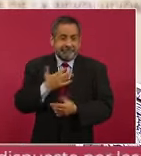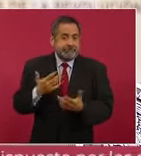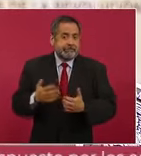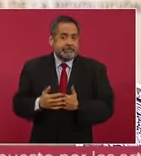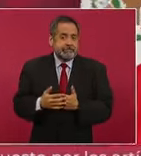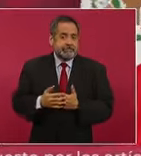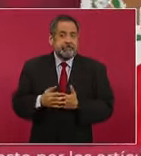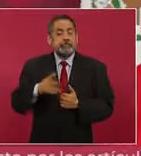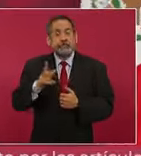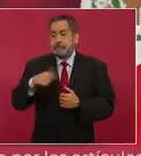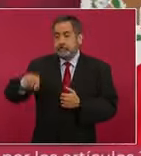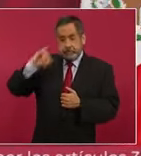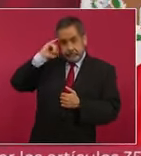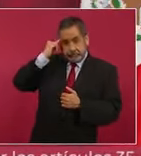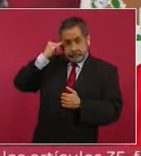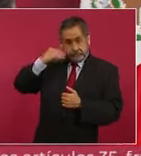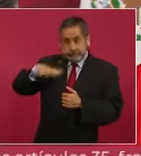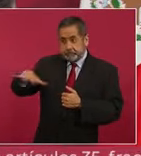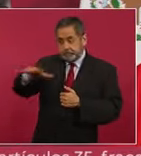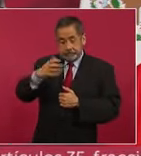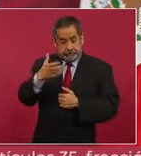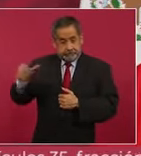los campesinos con